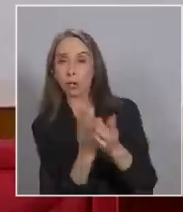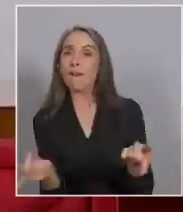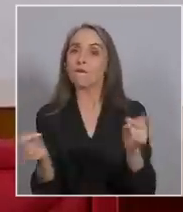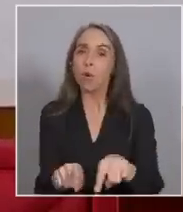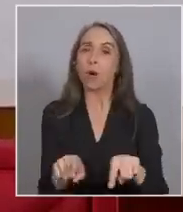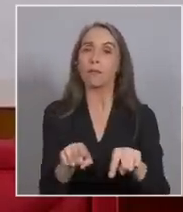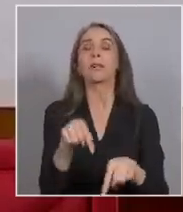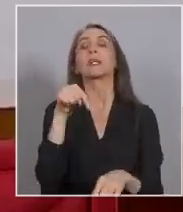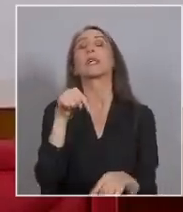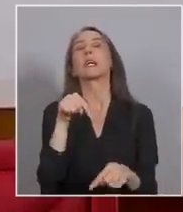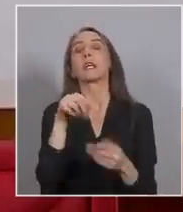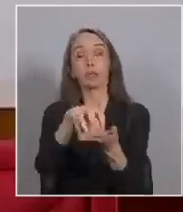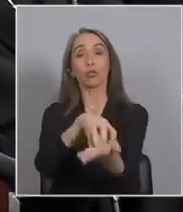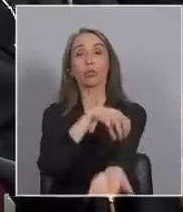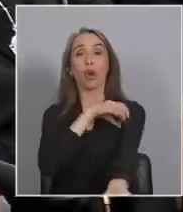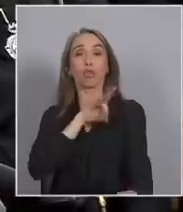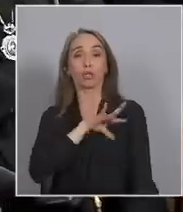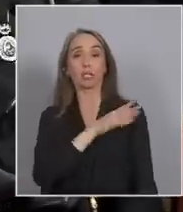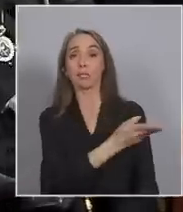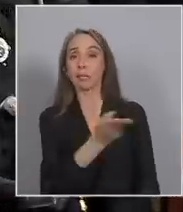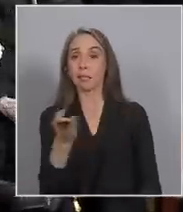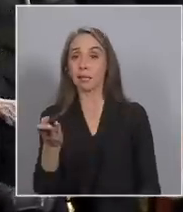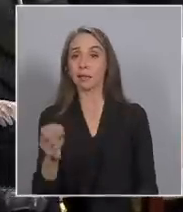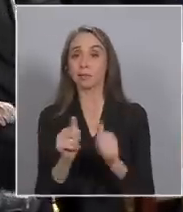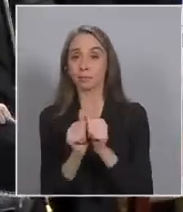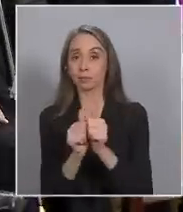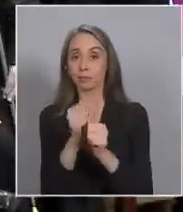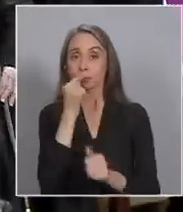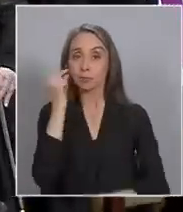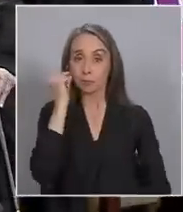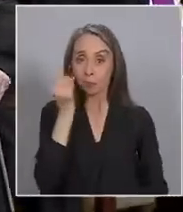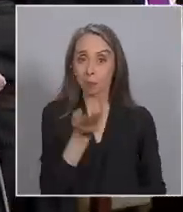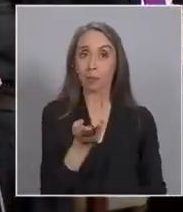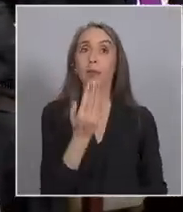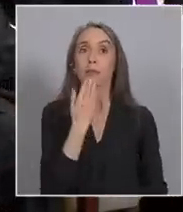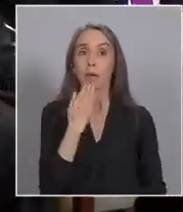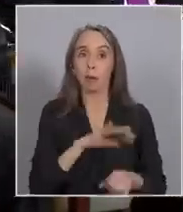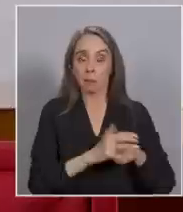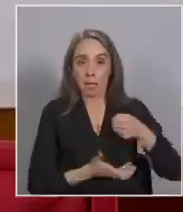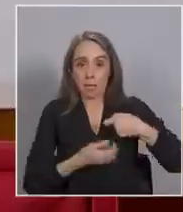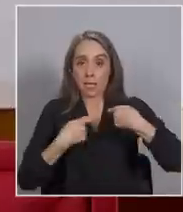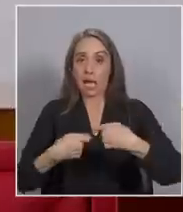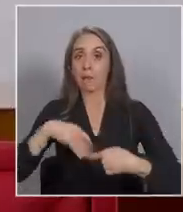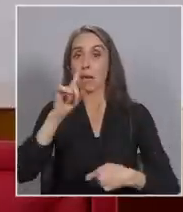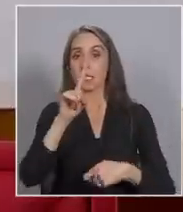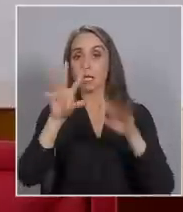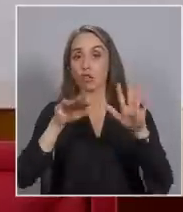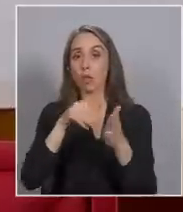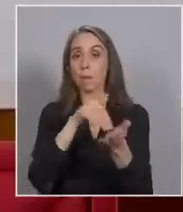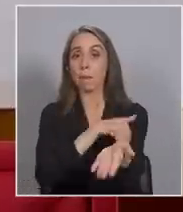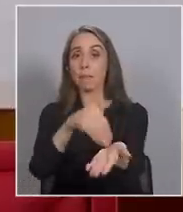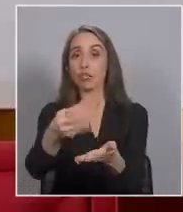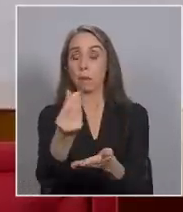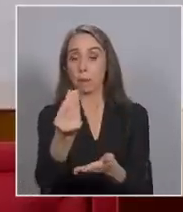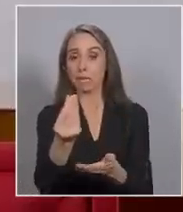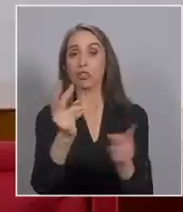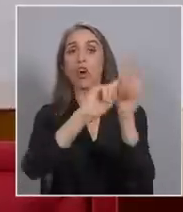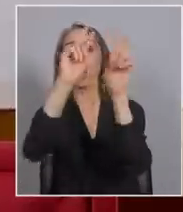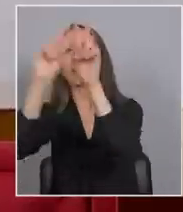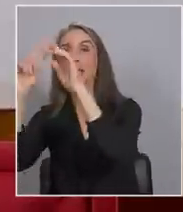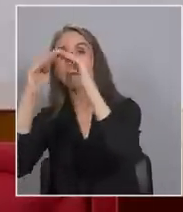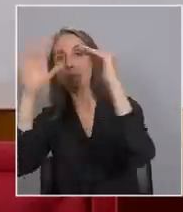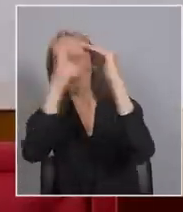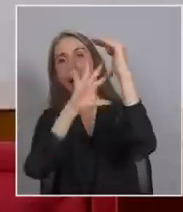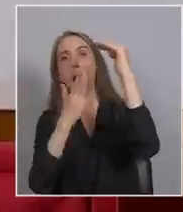país, estimados y estimadas, hemos invertido también más de 119 mil millones de pesos para reparaciones